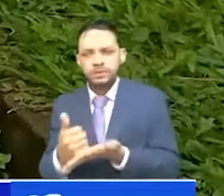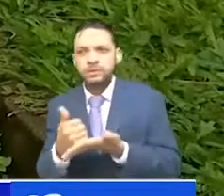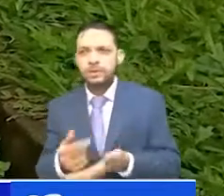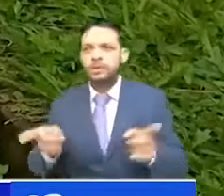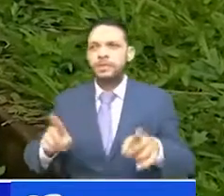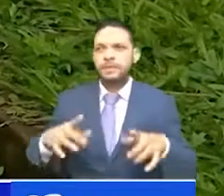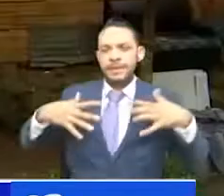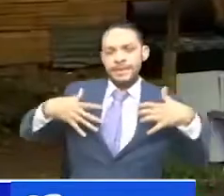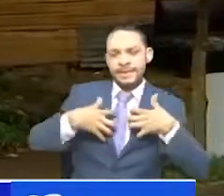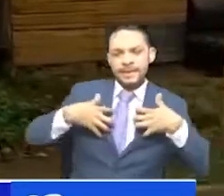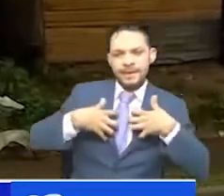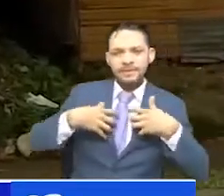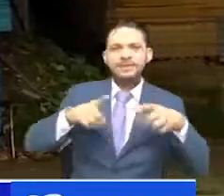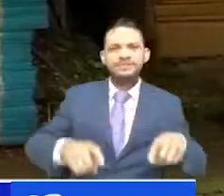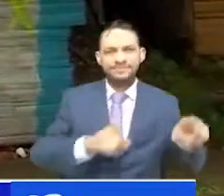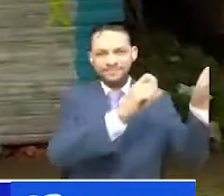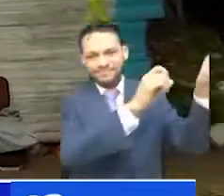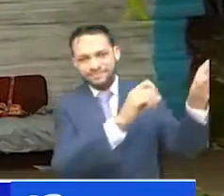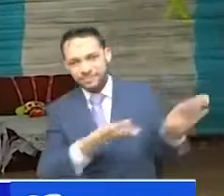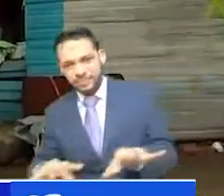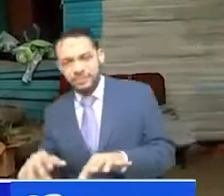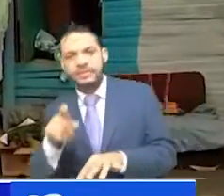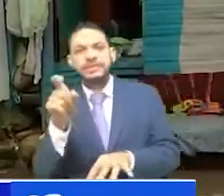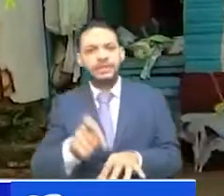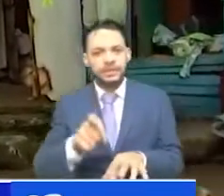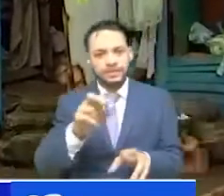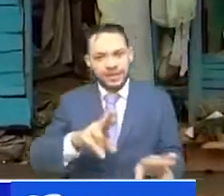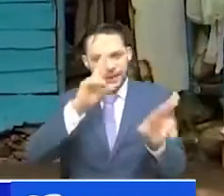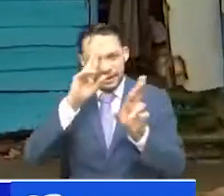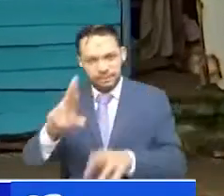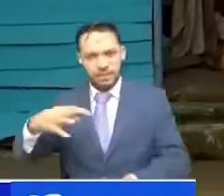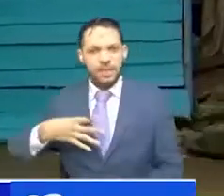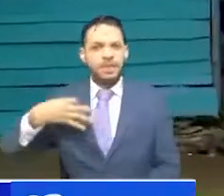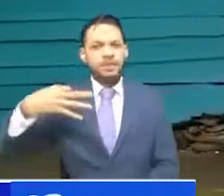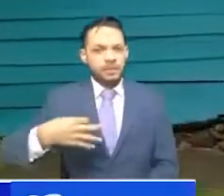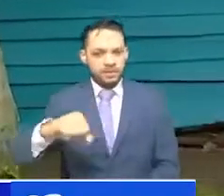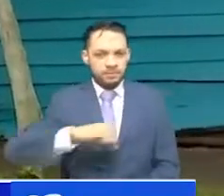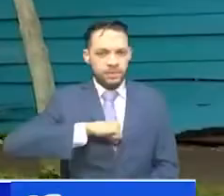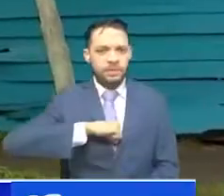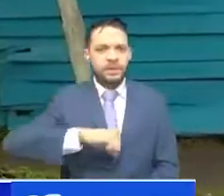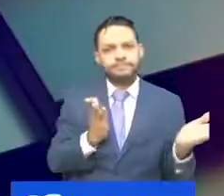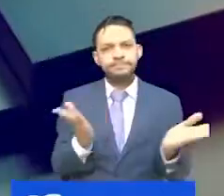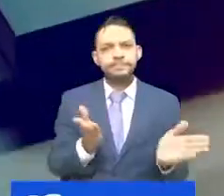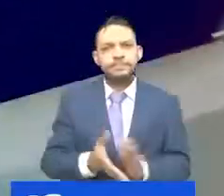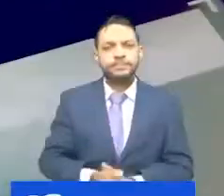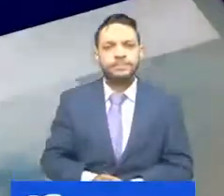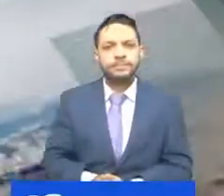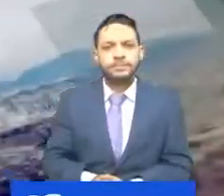vieron afectados con la emergencia y que sin duda merecen también toda la atención y el cariño de los humanos.